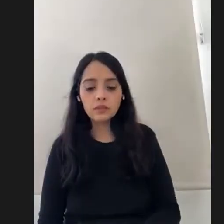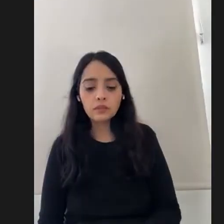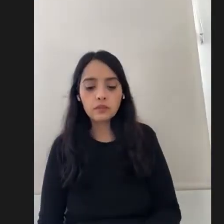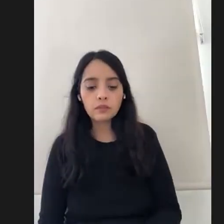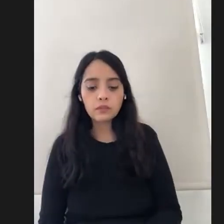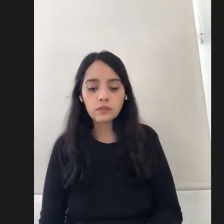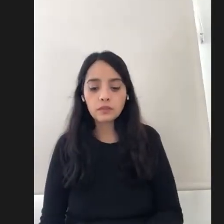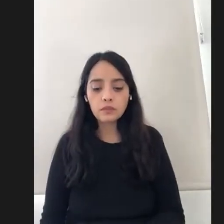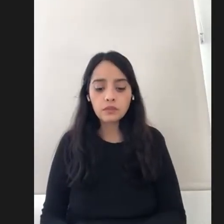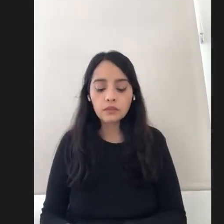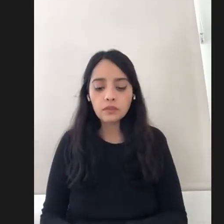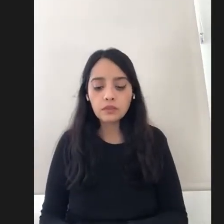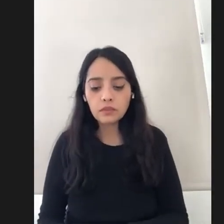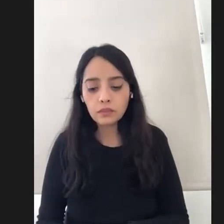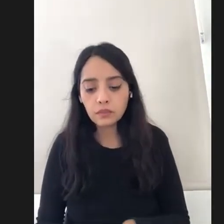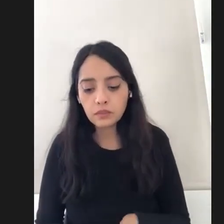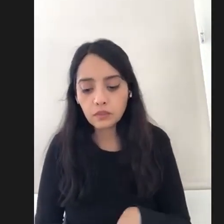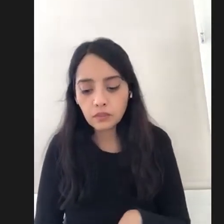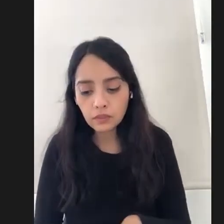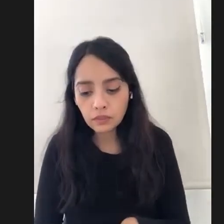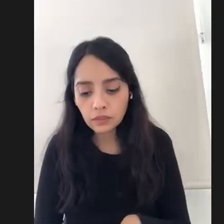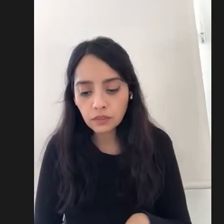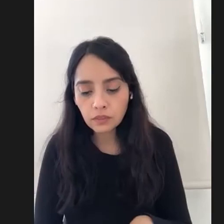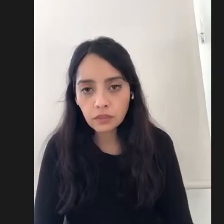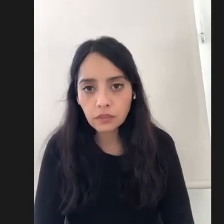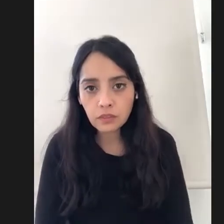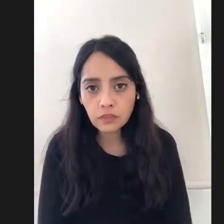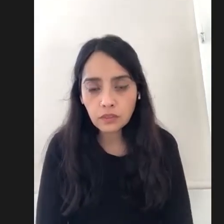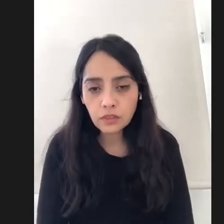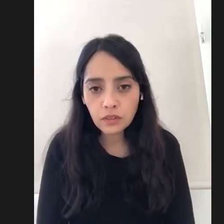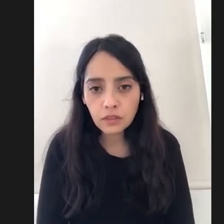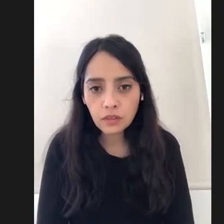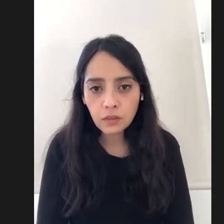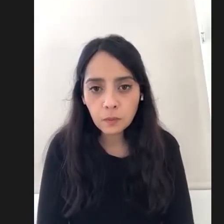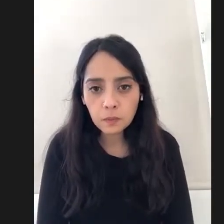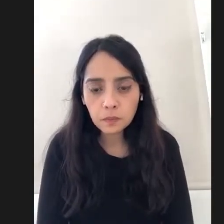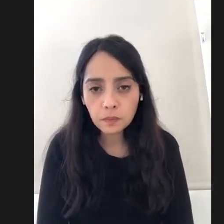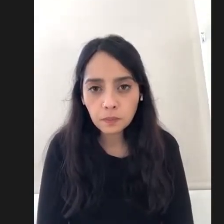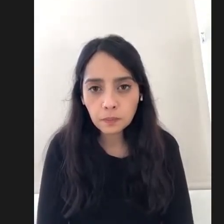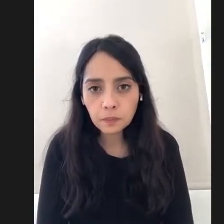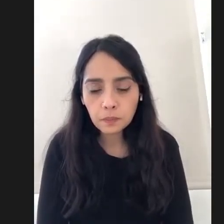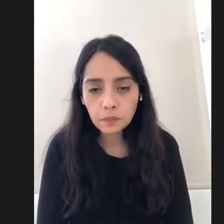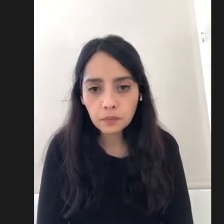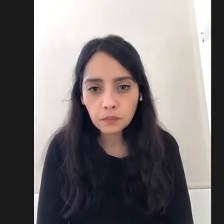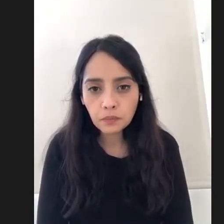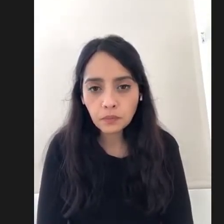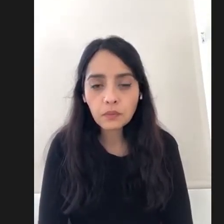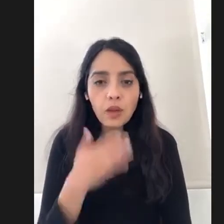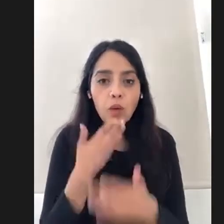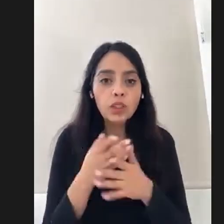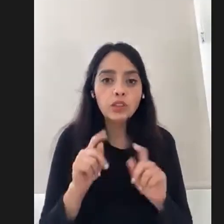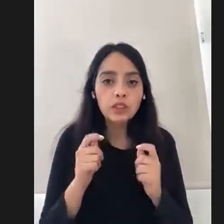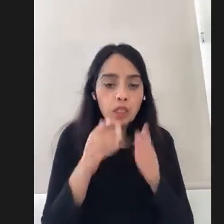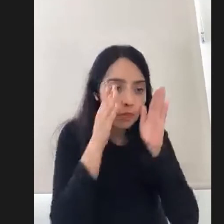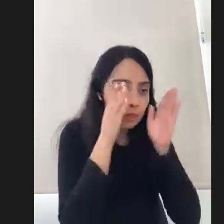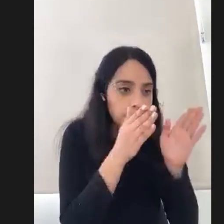estamos tratando de poner atención a dos cosas a la vez, por ejemplo, a los que nos está hablando un profesor en el aula, y a su vez todos los recursos atencionales